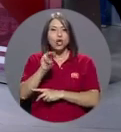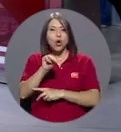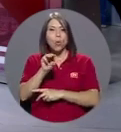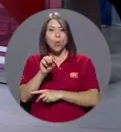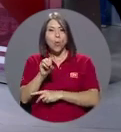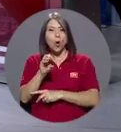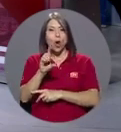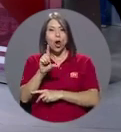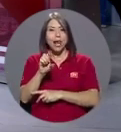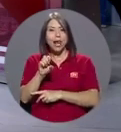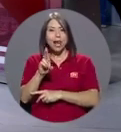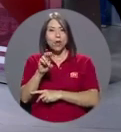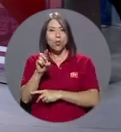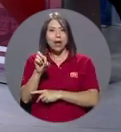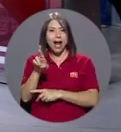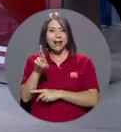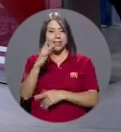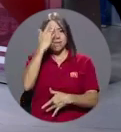molecular de enfermedades.